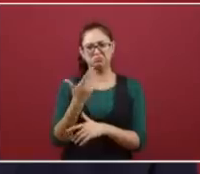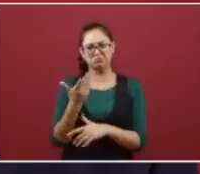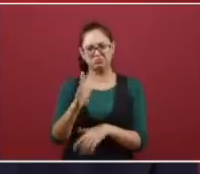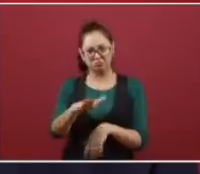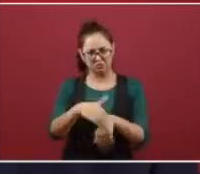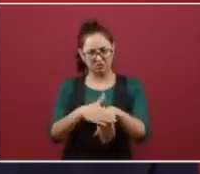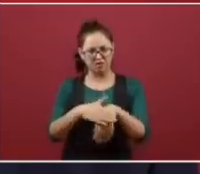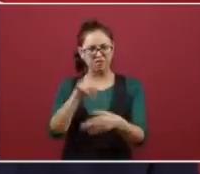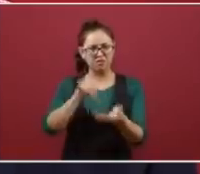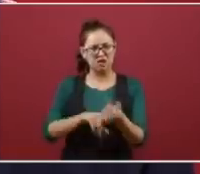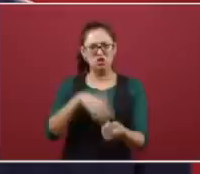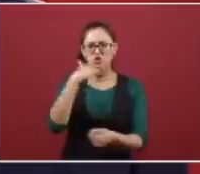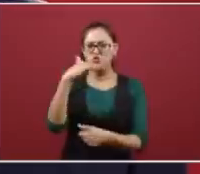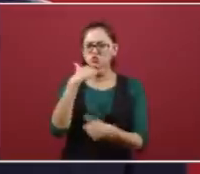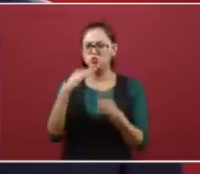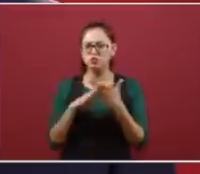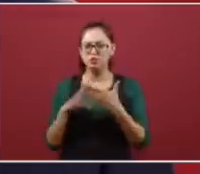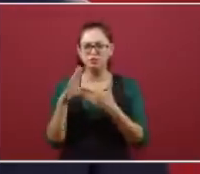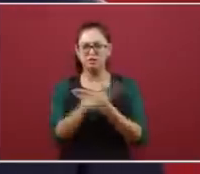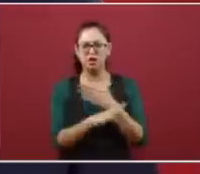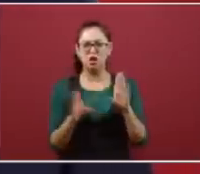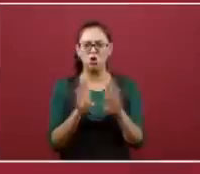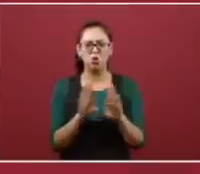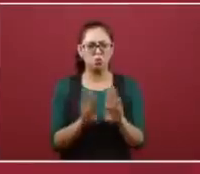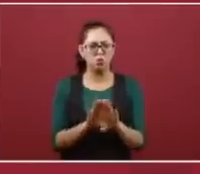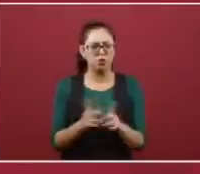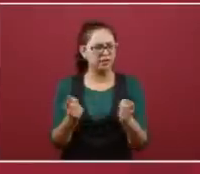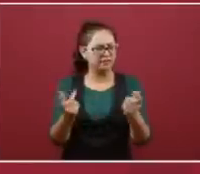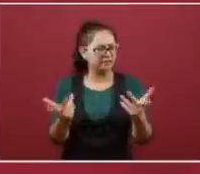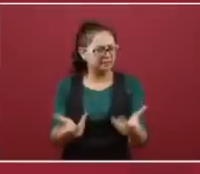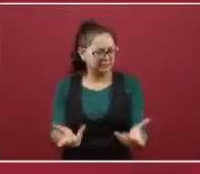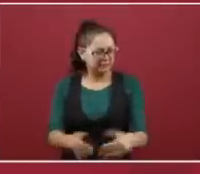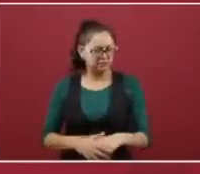corrupción se está este